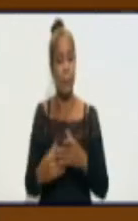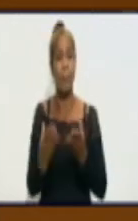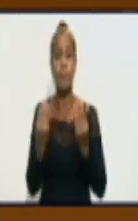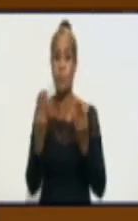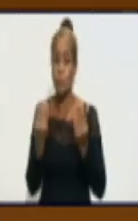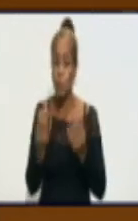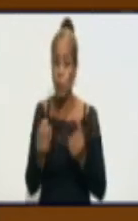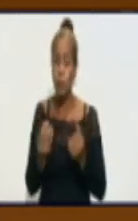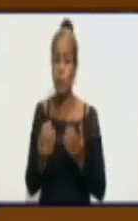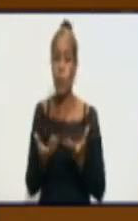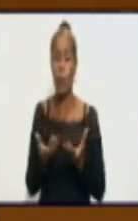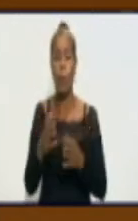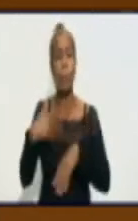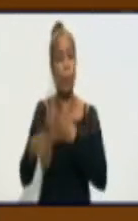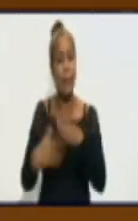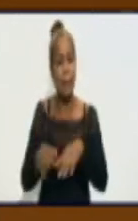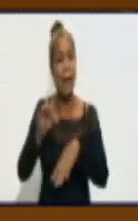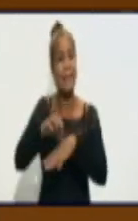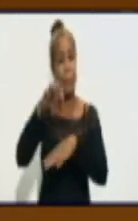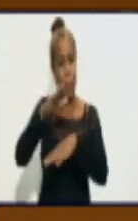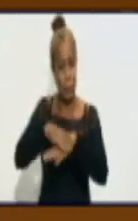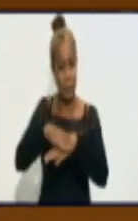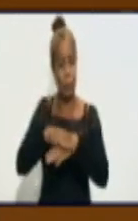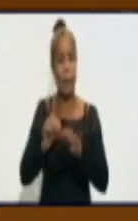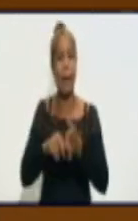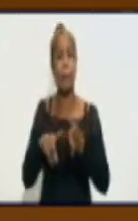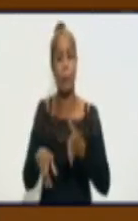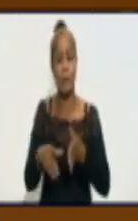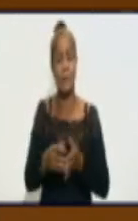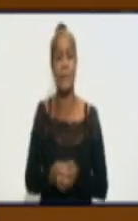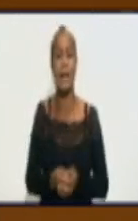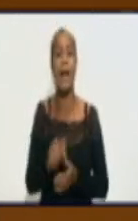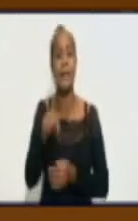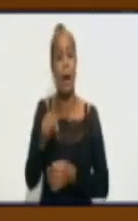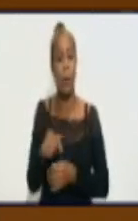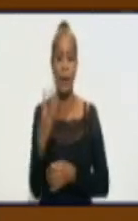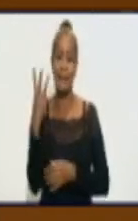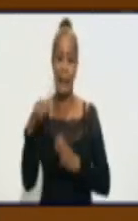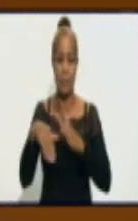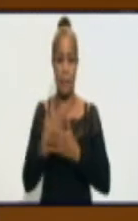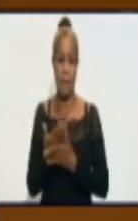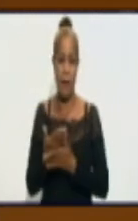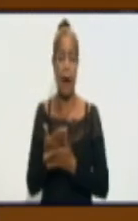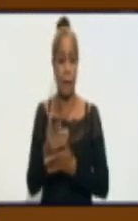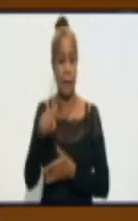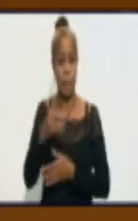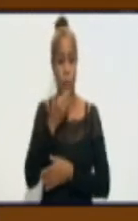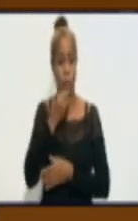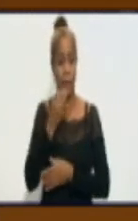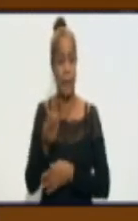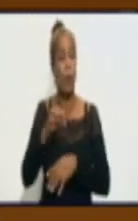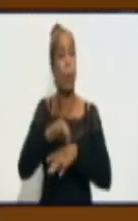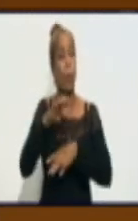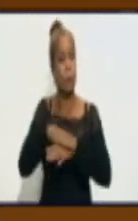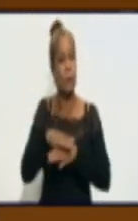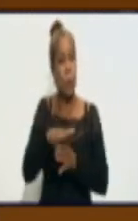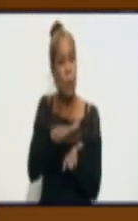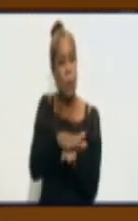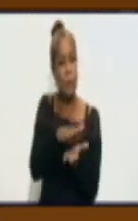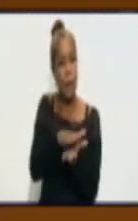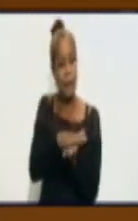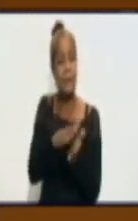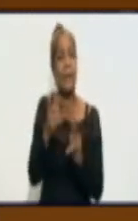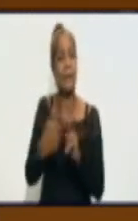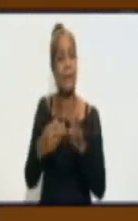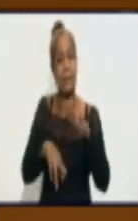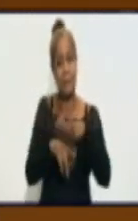disparado en nuestra provincia. Estamos en 3 días del ciclo correspondiente al mes de junio y Bayamo despunta con el